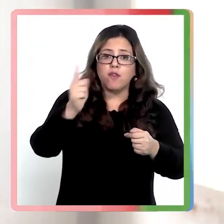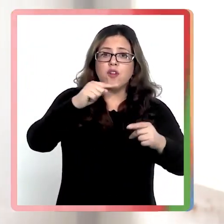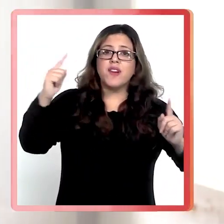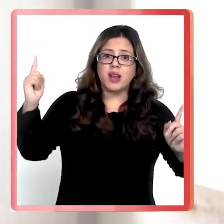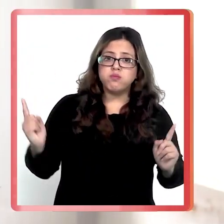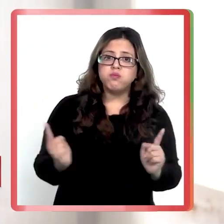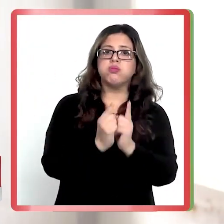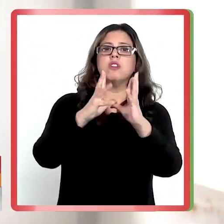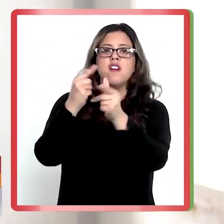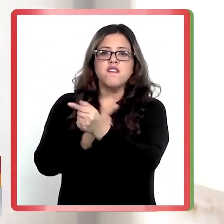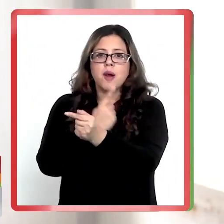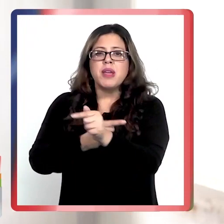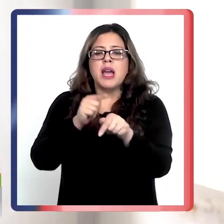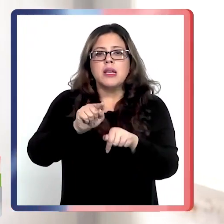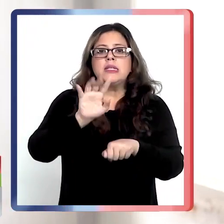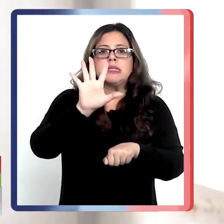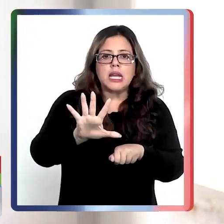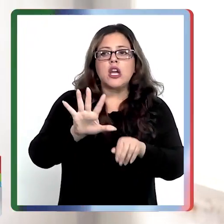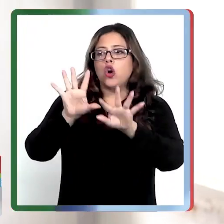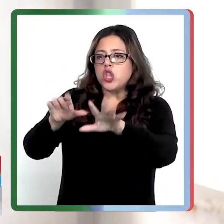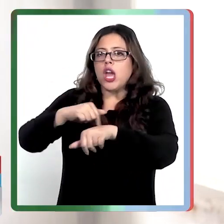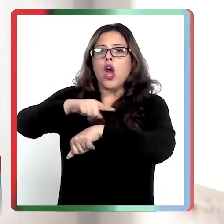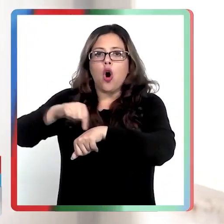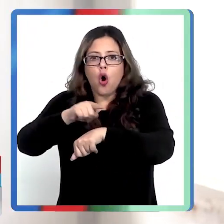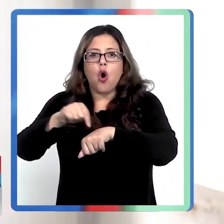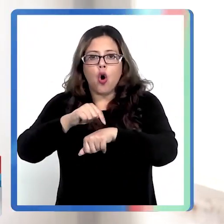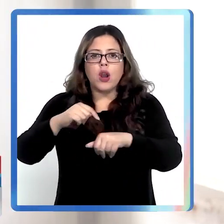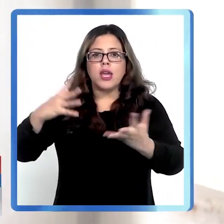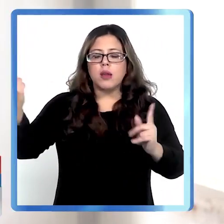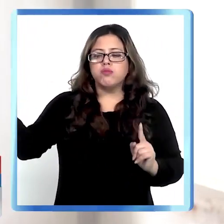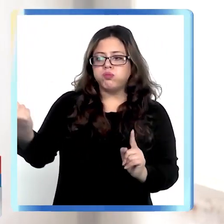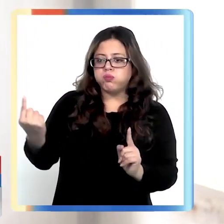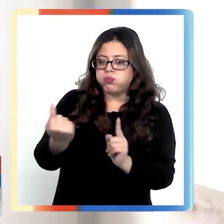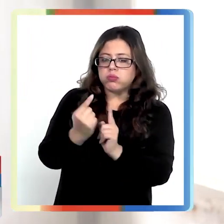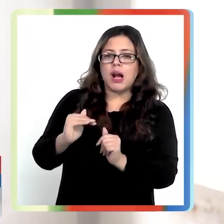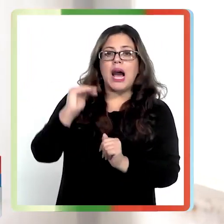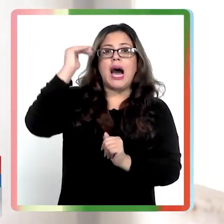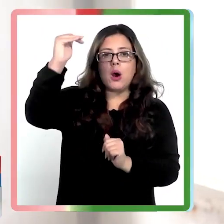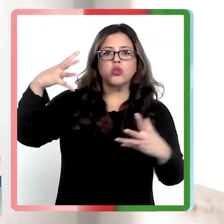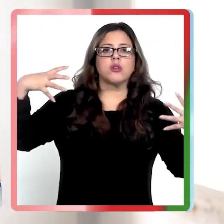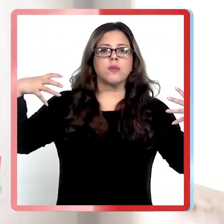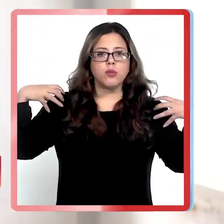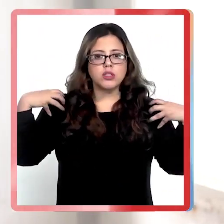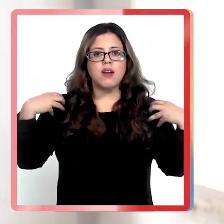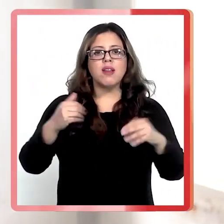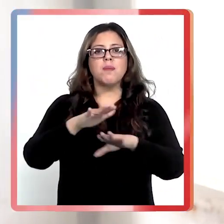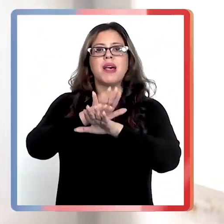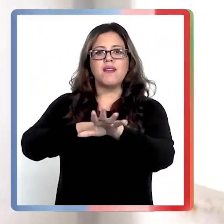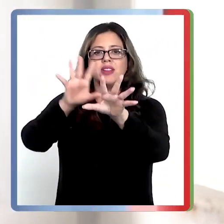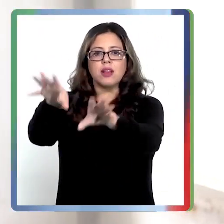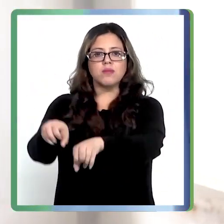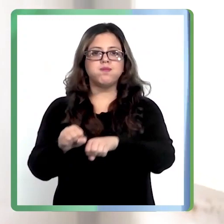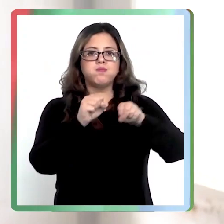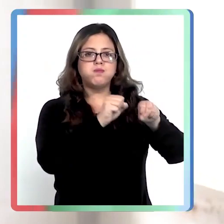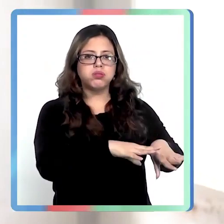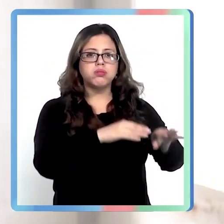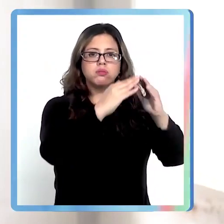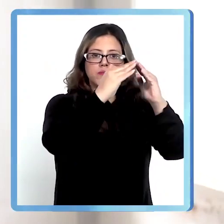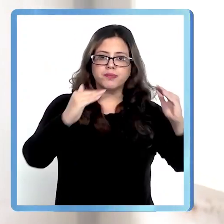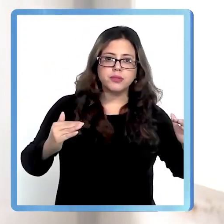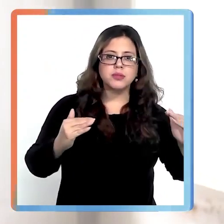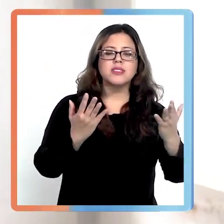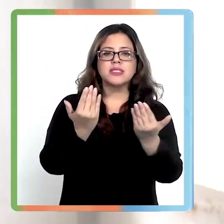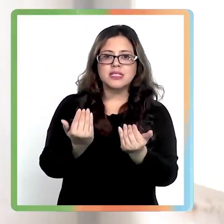5 horas, 10 horas a la espera y en camino de su adulto responsable para evitar derivarlo e ingresarlo en una